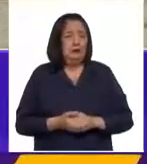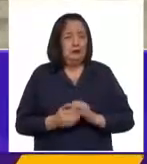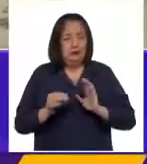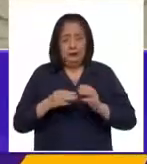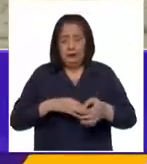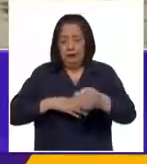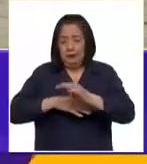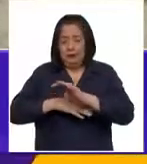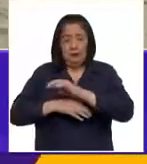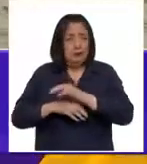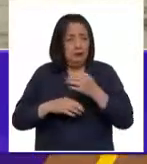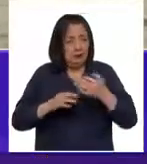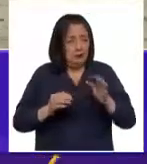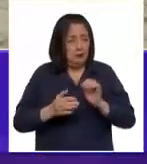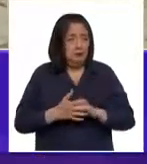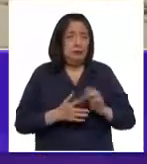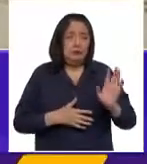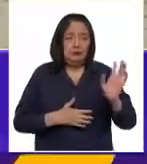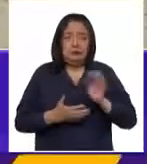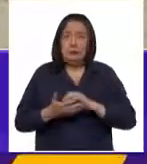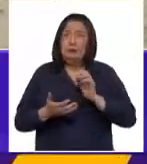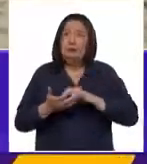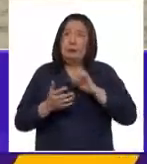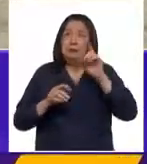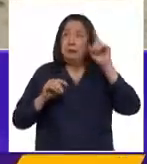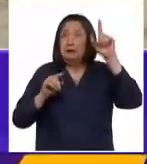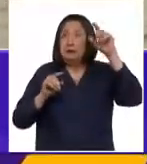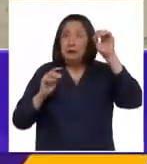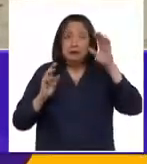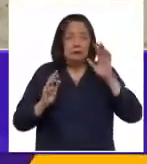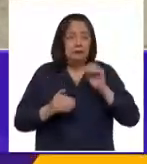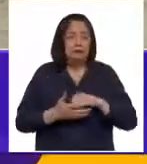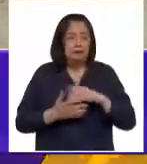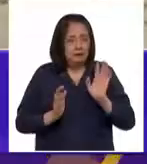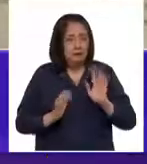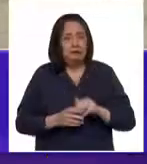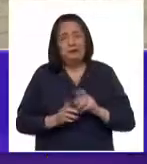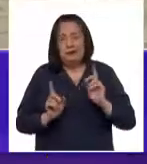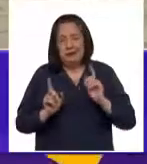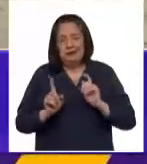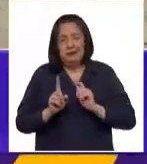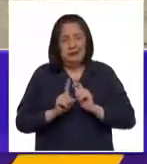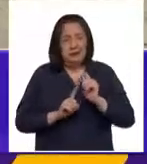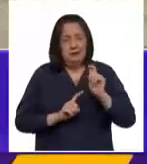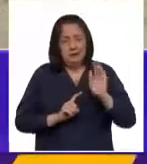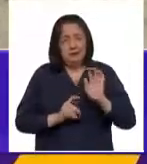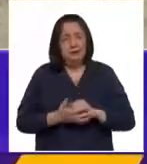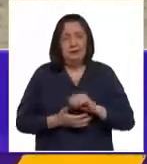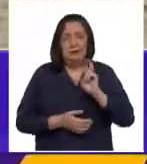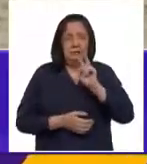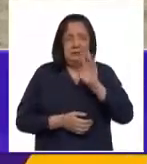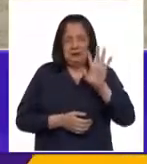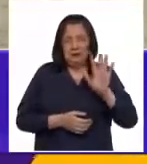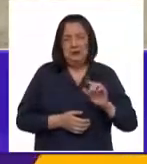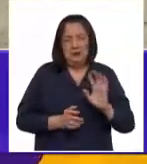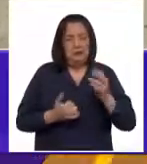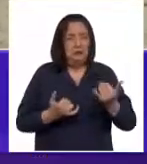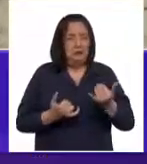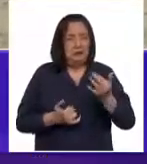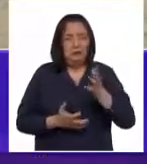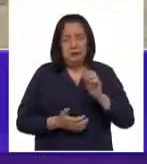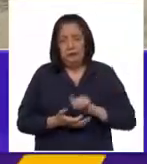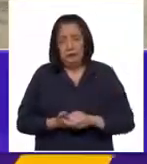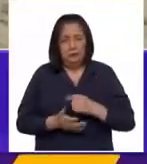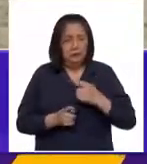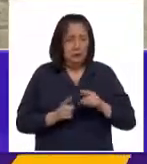y ya están apareciendo más rayitos de sol. En realidad, el pico de temperatura 25 grados en este momento,